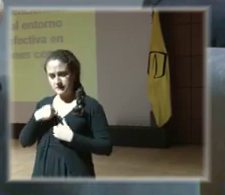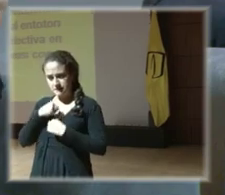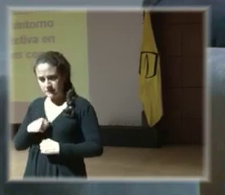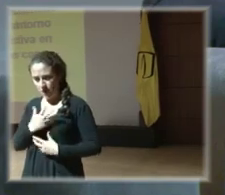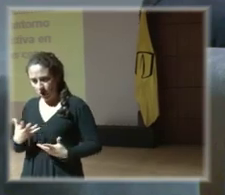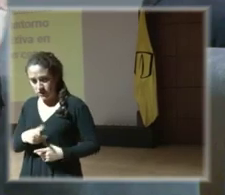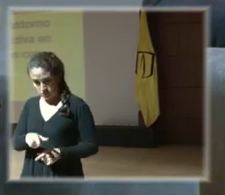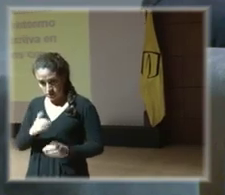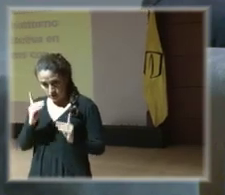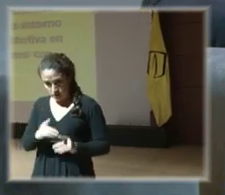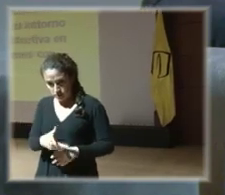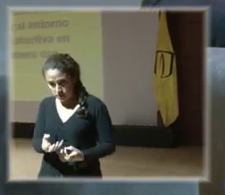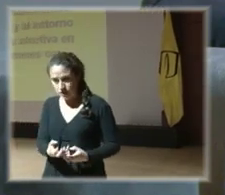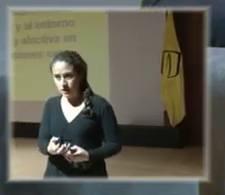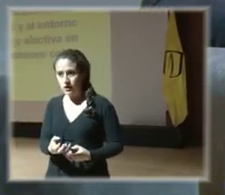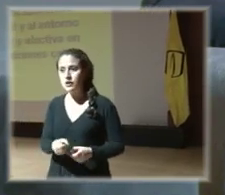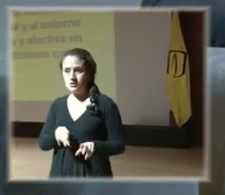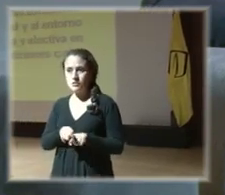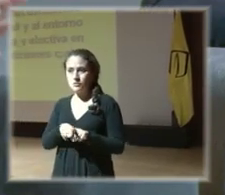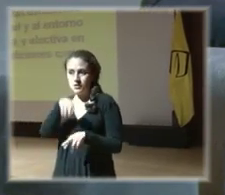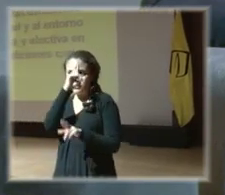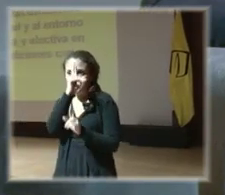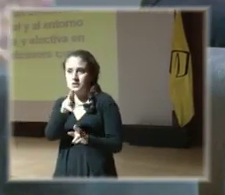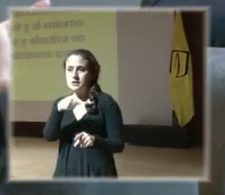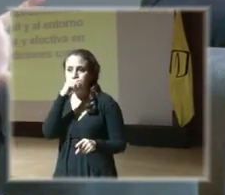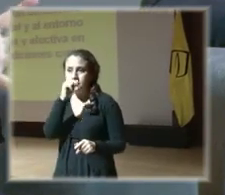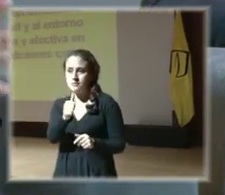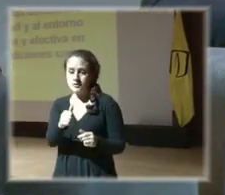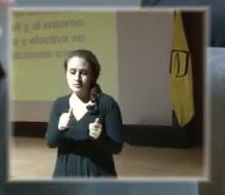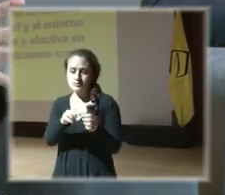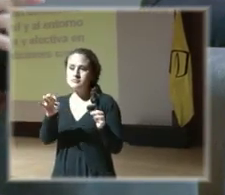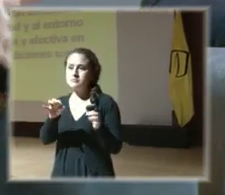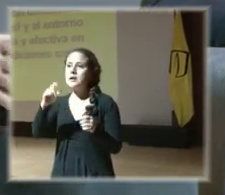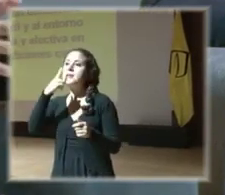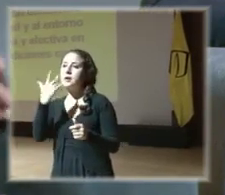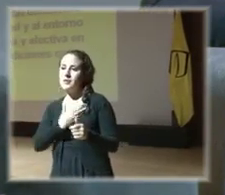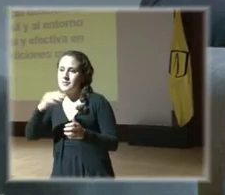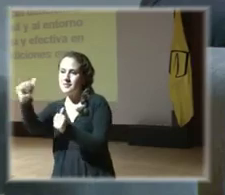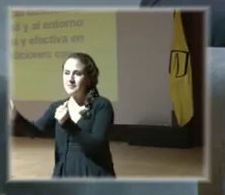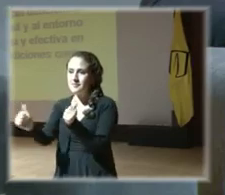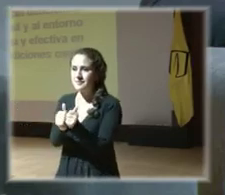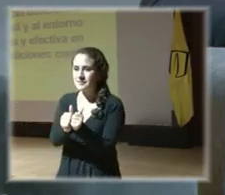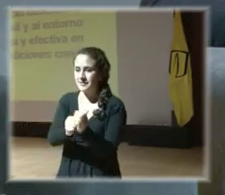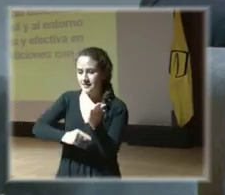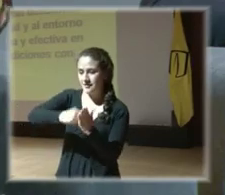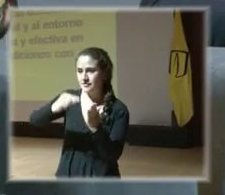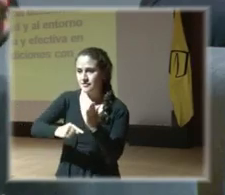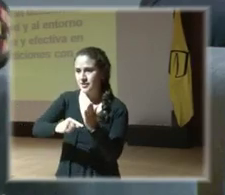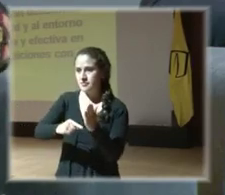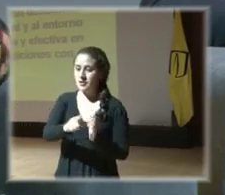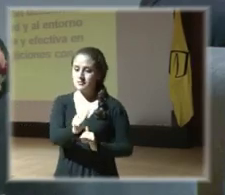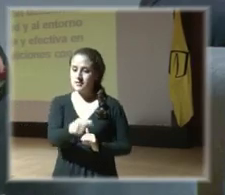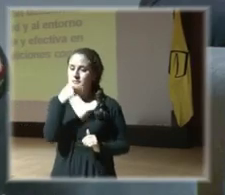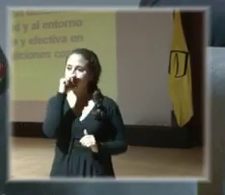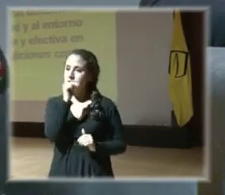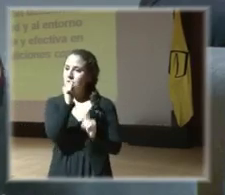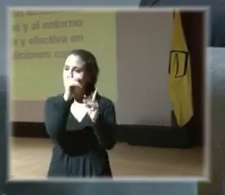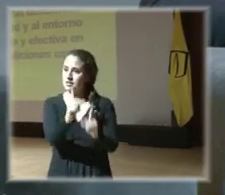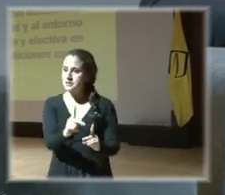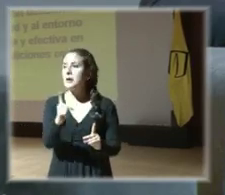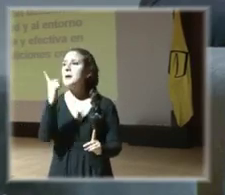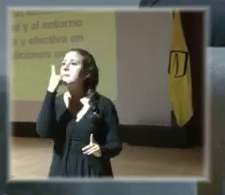Y reconoce que debe haber consentimiento asistido, es decir, que debe acompañarse al menor, pero que es el menor quien puede